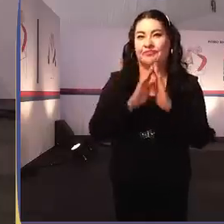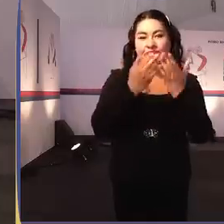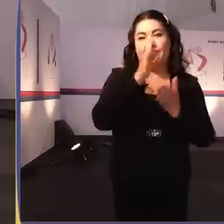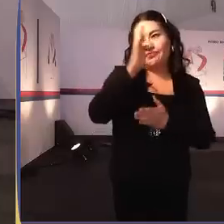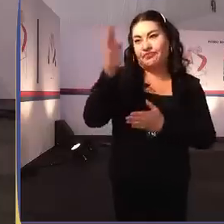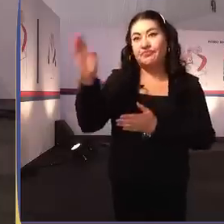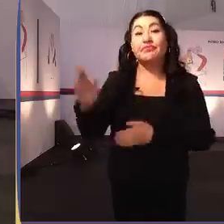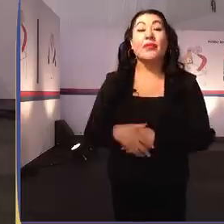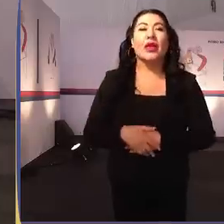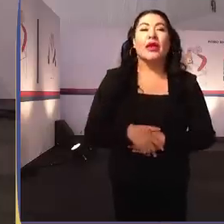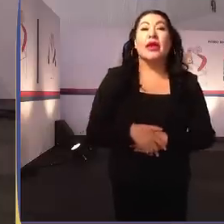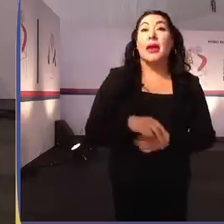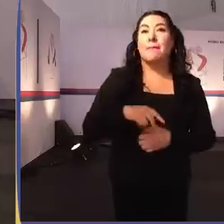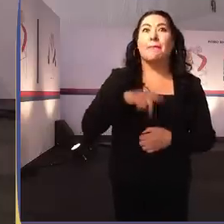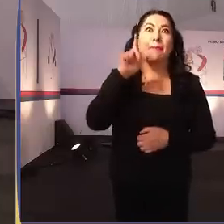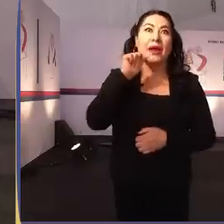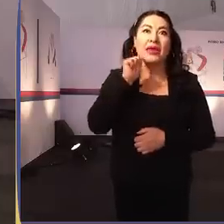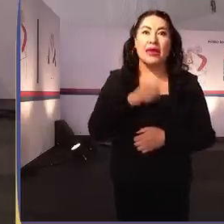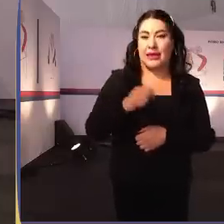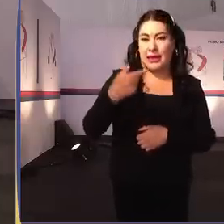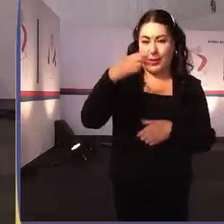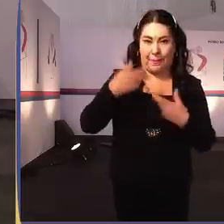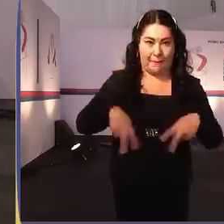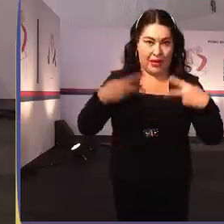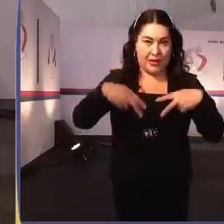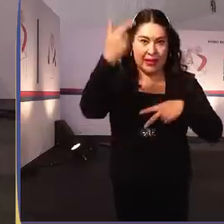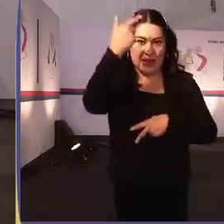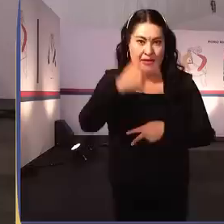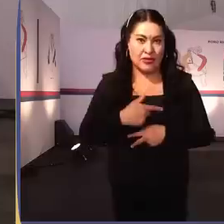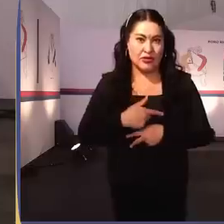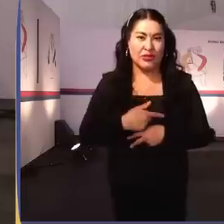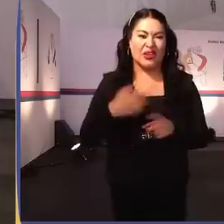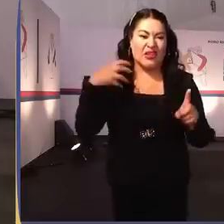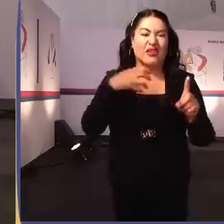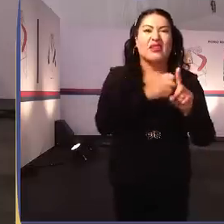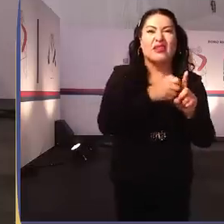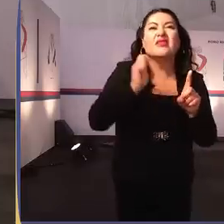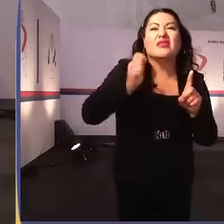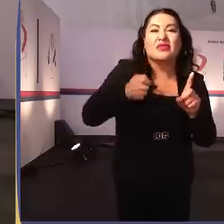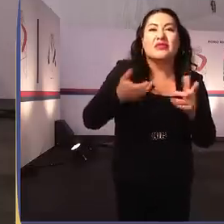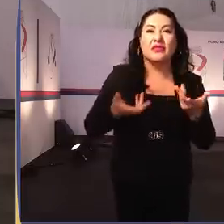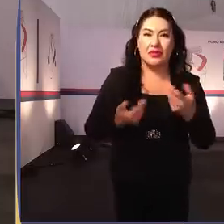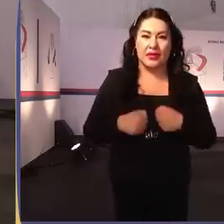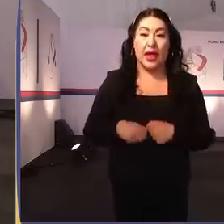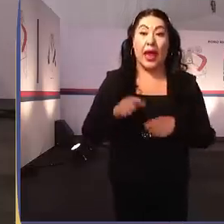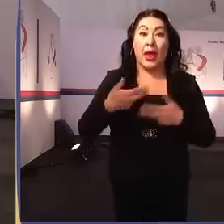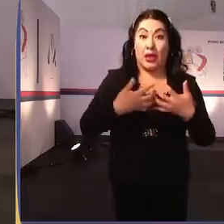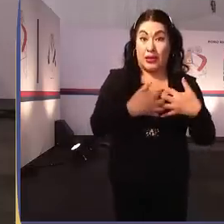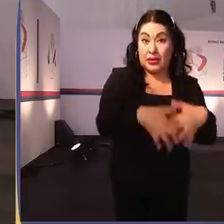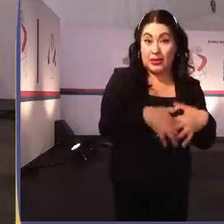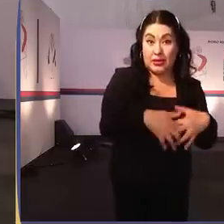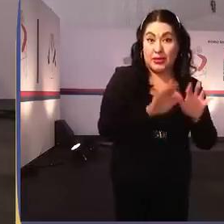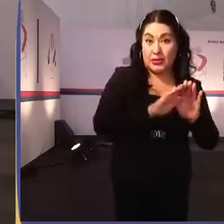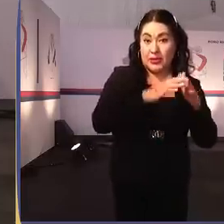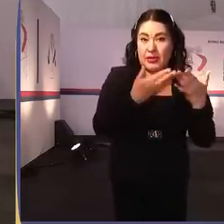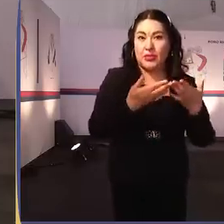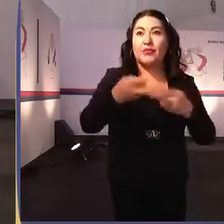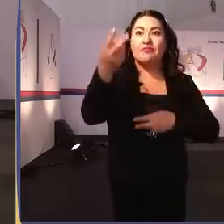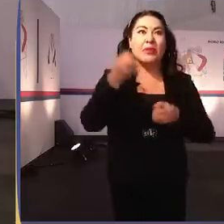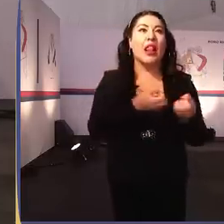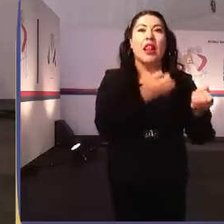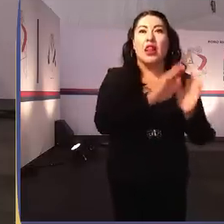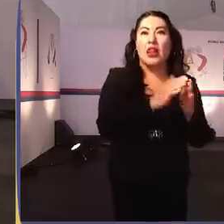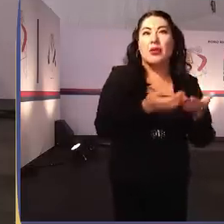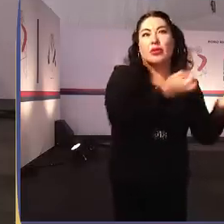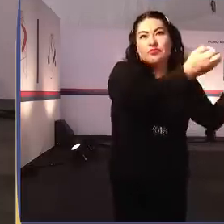nocturna se creó con una intención muy curiosa, que es, las editoriales traían sus libros, probaban, y de repente